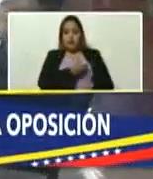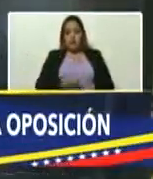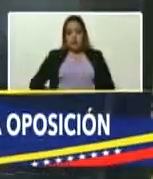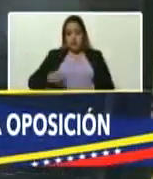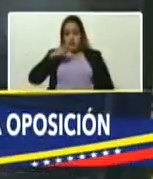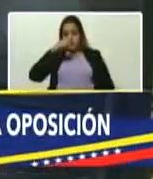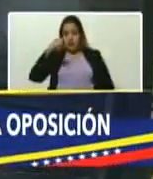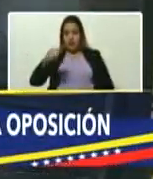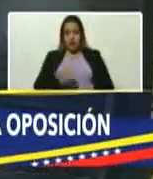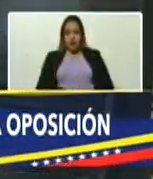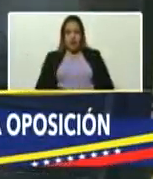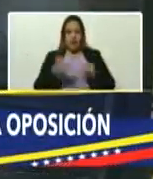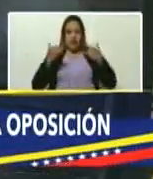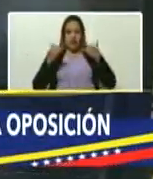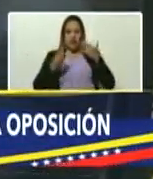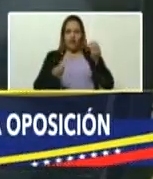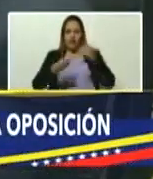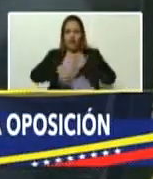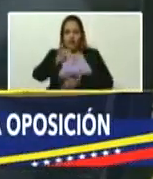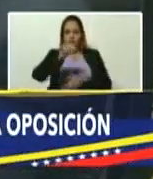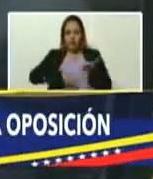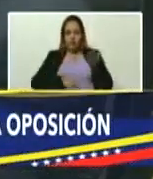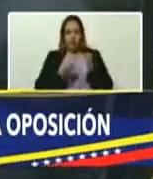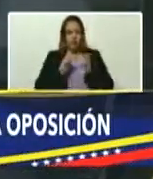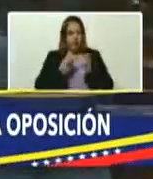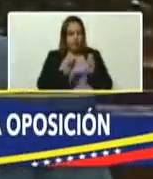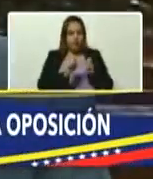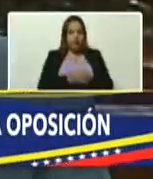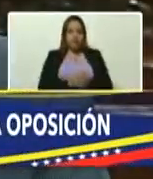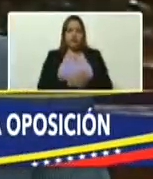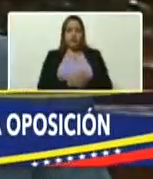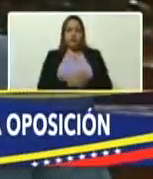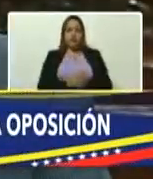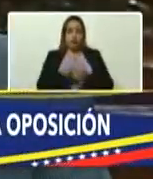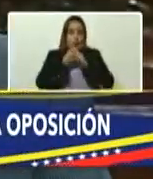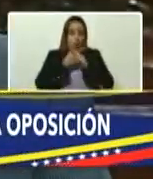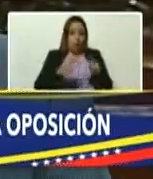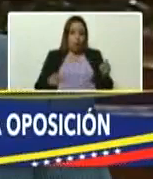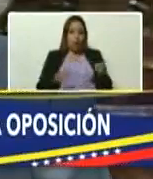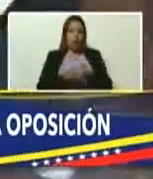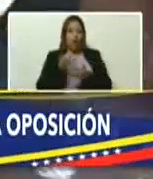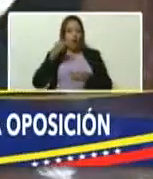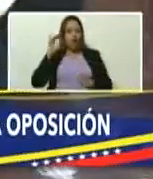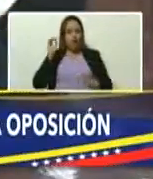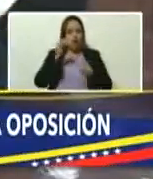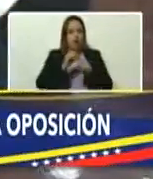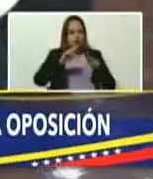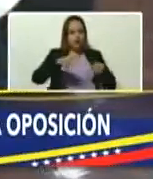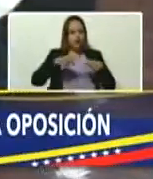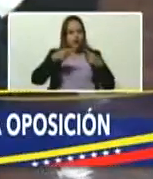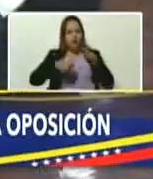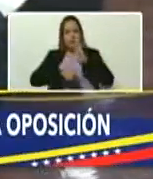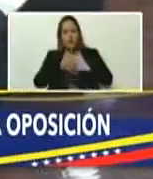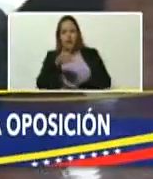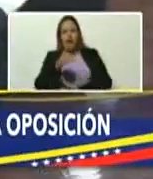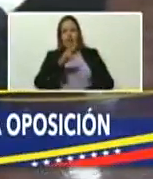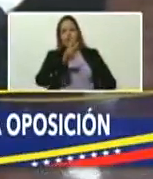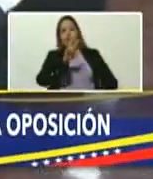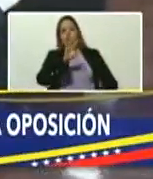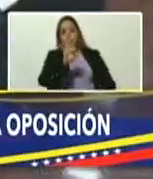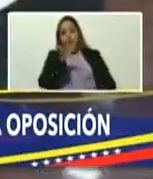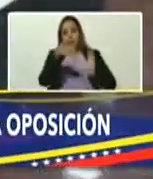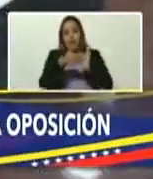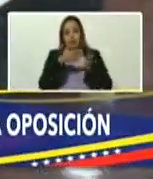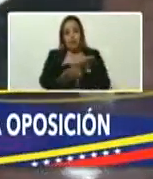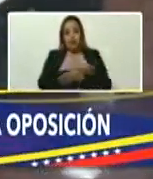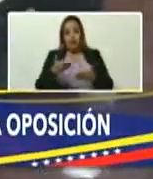Maduro celebró la firma del acuerdo parcial que, entre otros asuntos, tiene el objetivo de recuperar más de